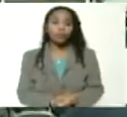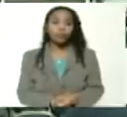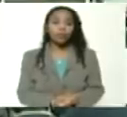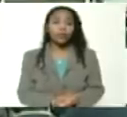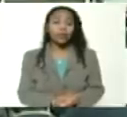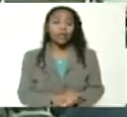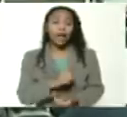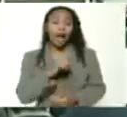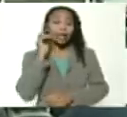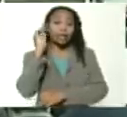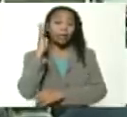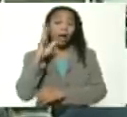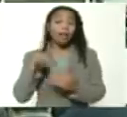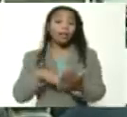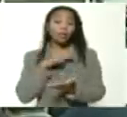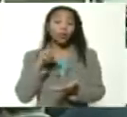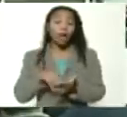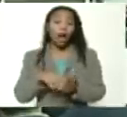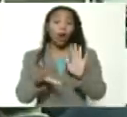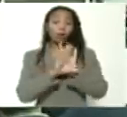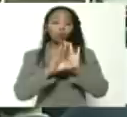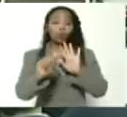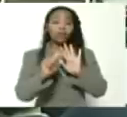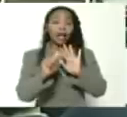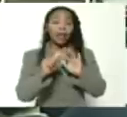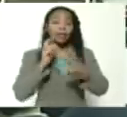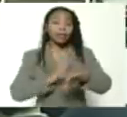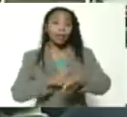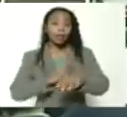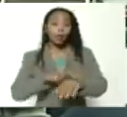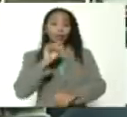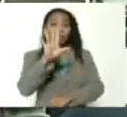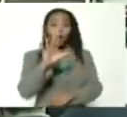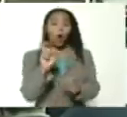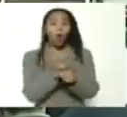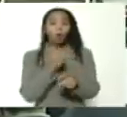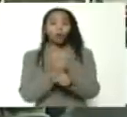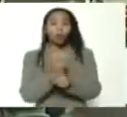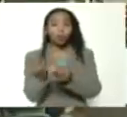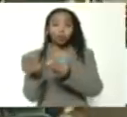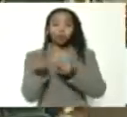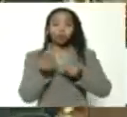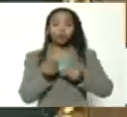plenipotenciaria Asamblea Nacional Constituyente de la época, el 5 de agosto, nos dio